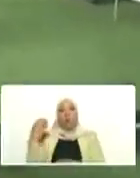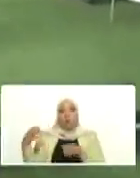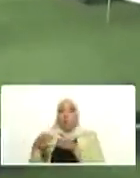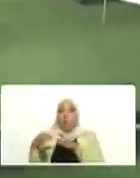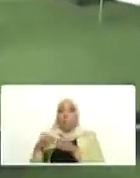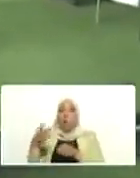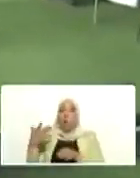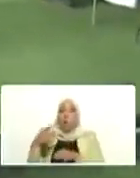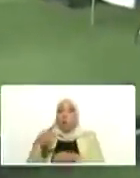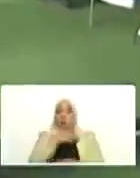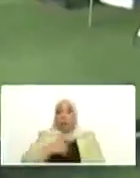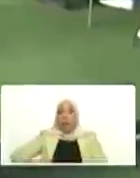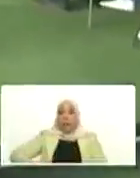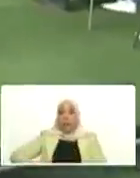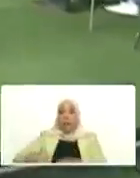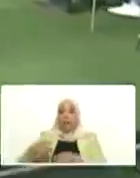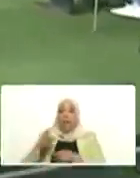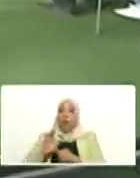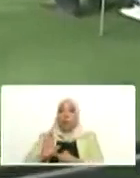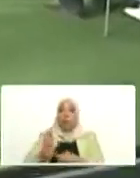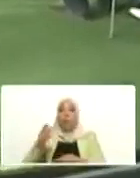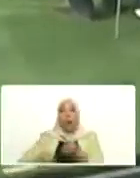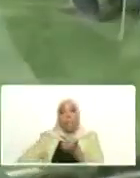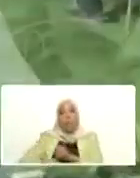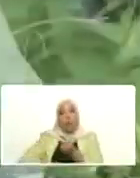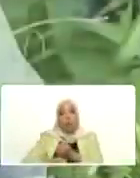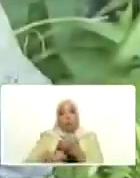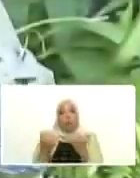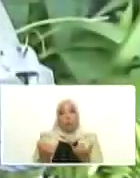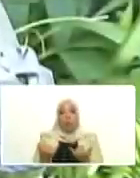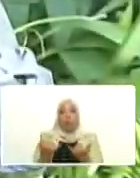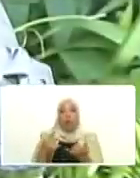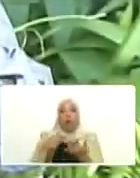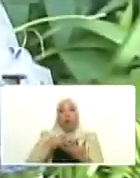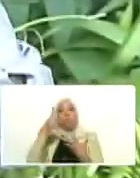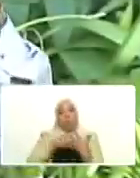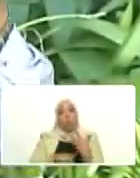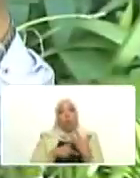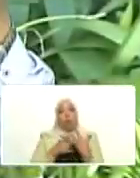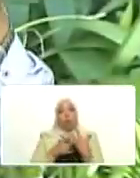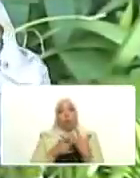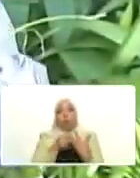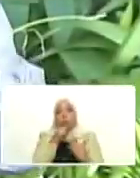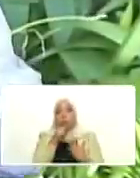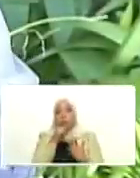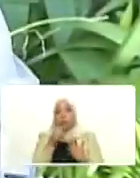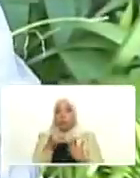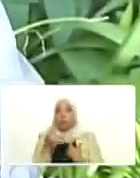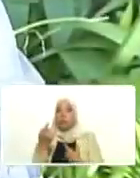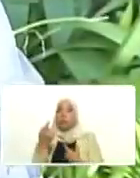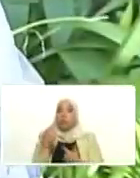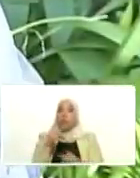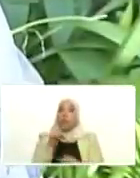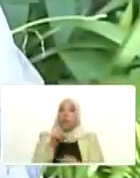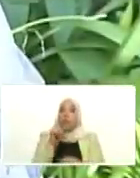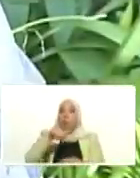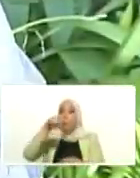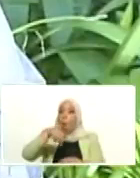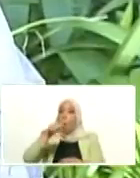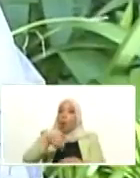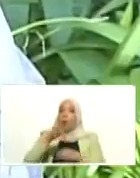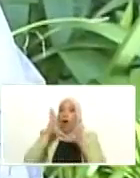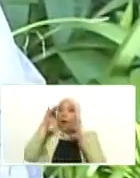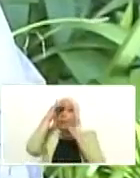de la Universidad Central de Venezuela a través de la misión Bella propone siguientes pasos. Oído,